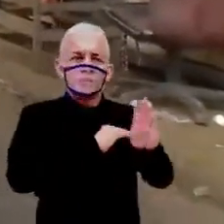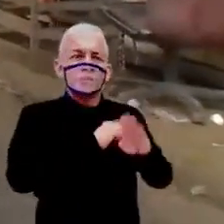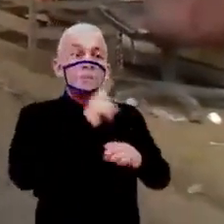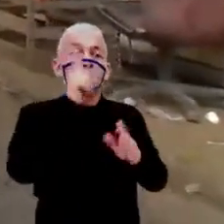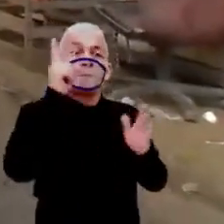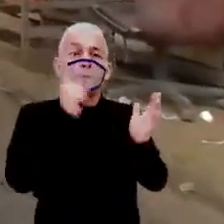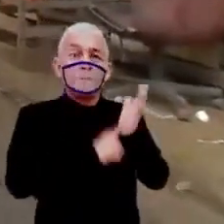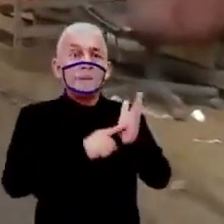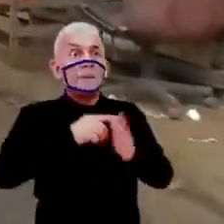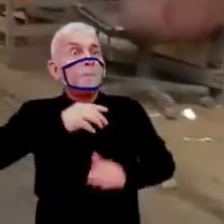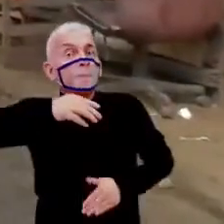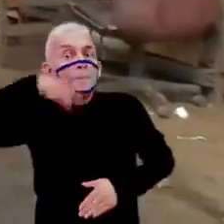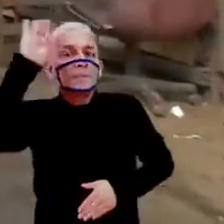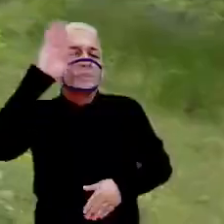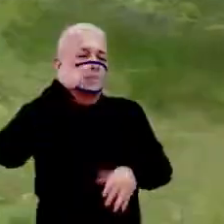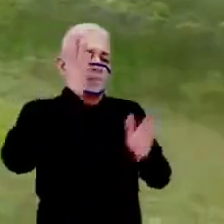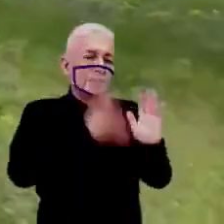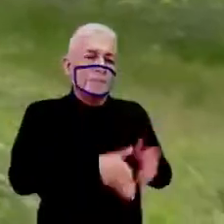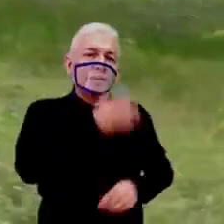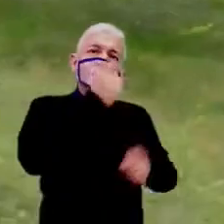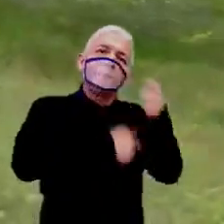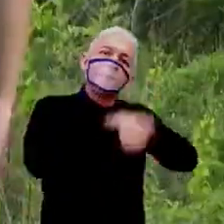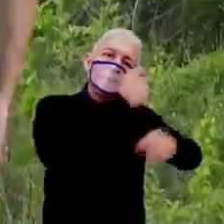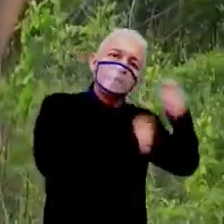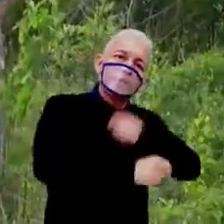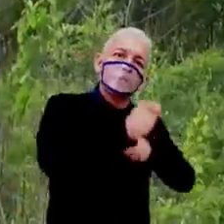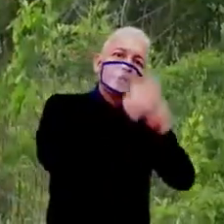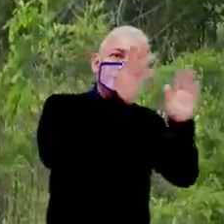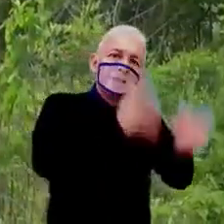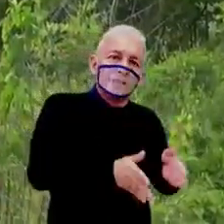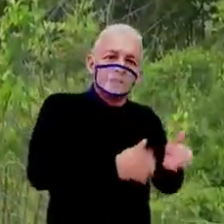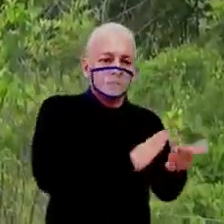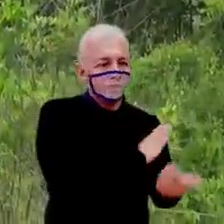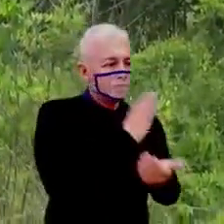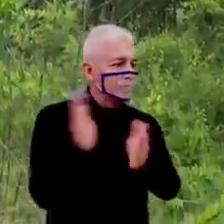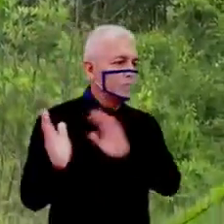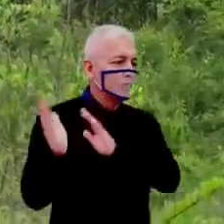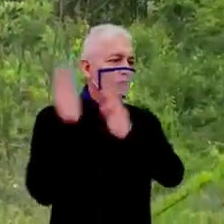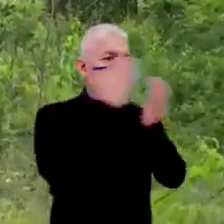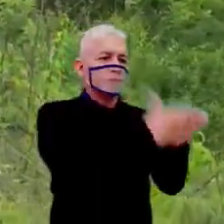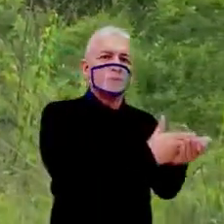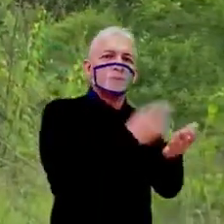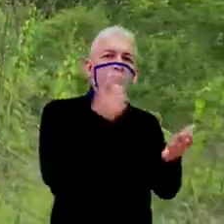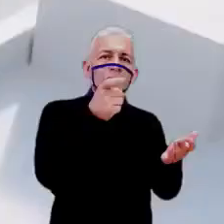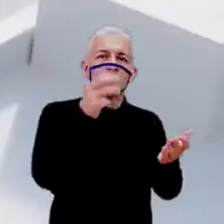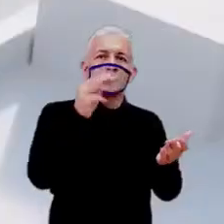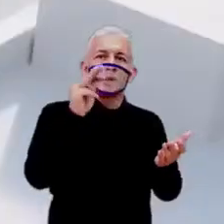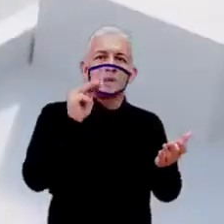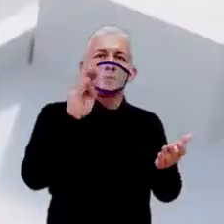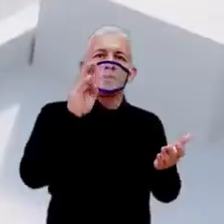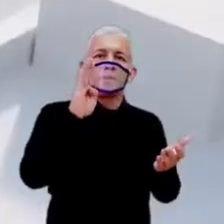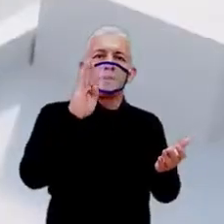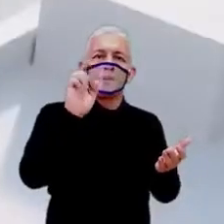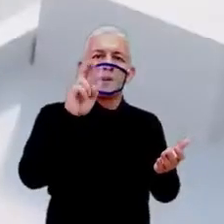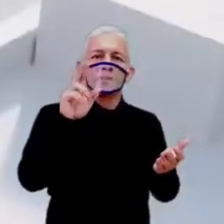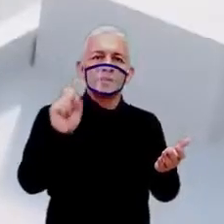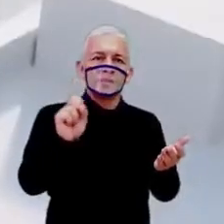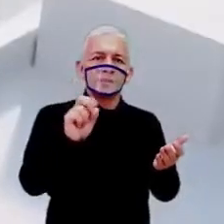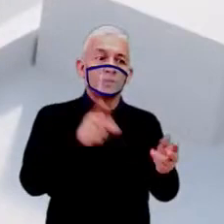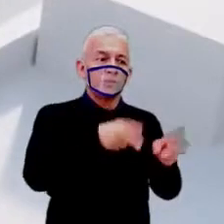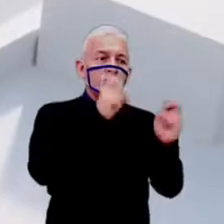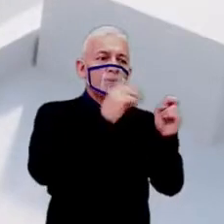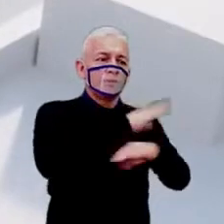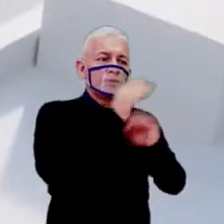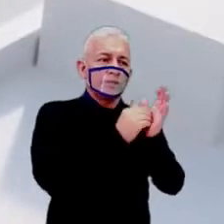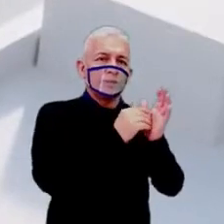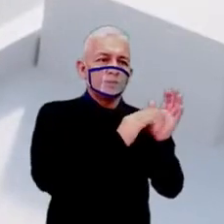de 1,000 vendedores estacionarios de la calle y llevarlos a un gran bazar. Ese espacio